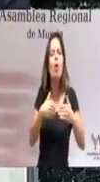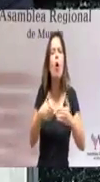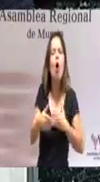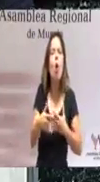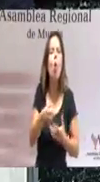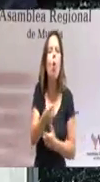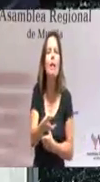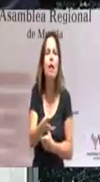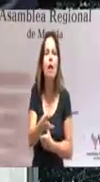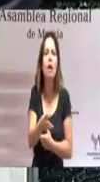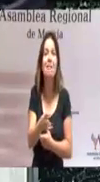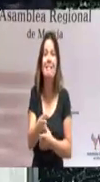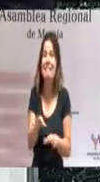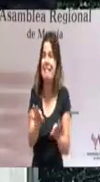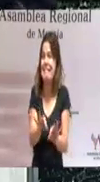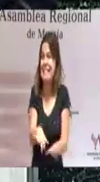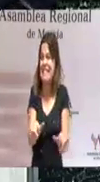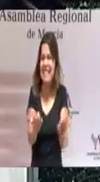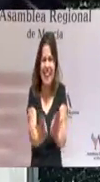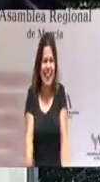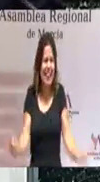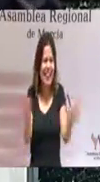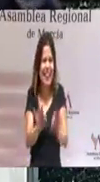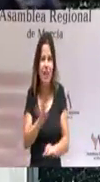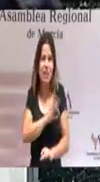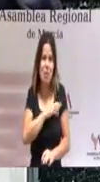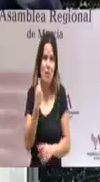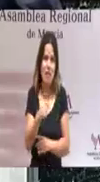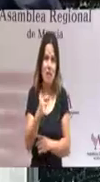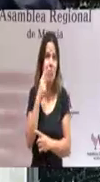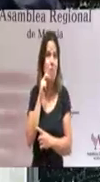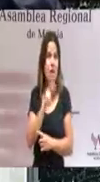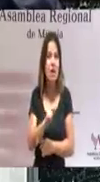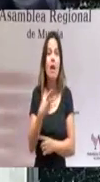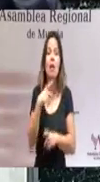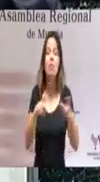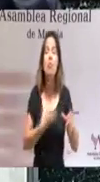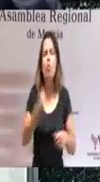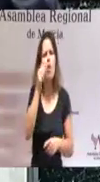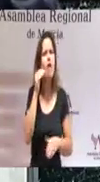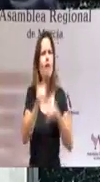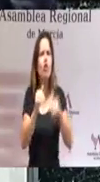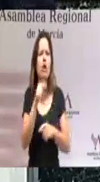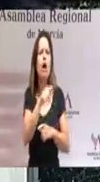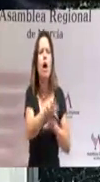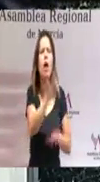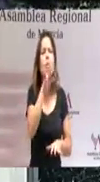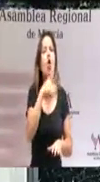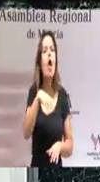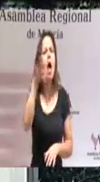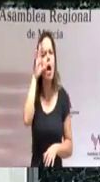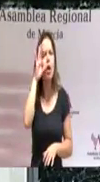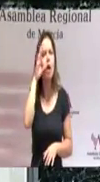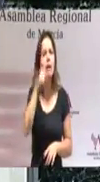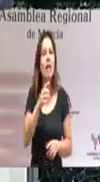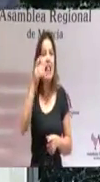gobierno? Ni una, señor presidente, ninguna. Mire usted, los murcianos le han votado para escuchar también